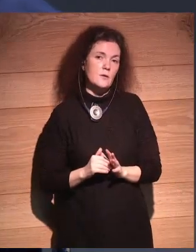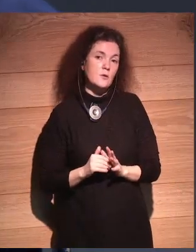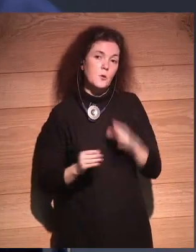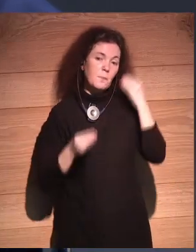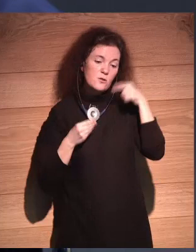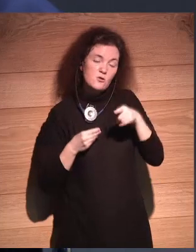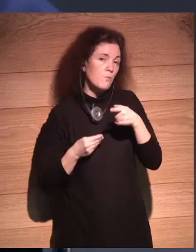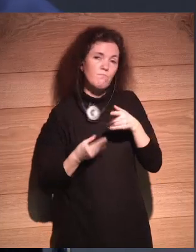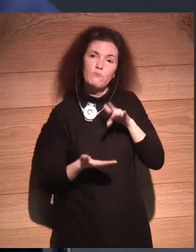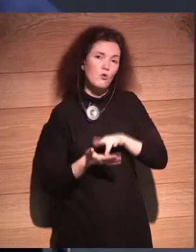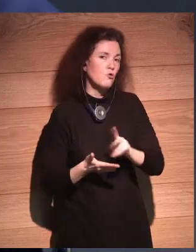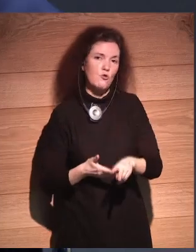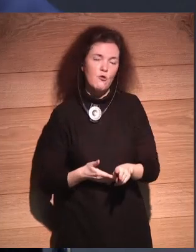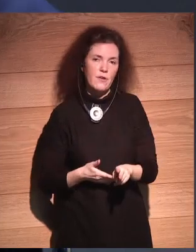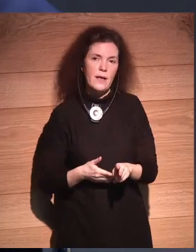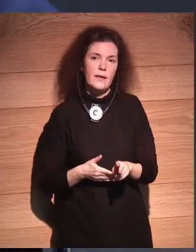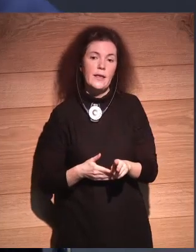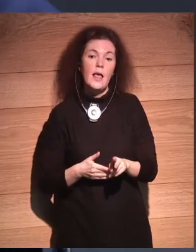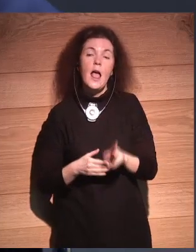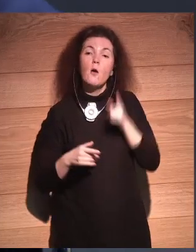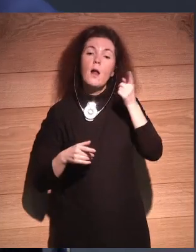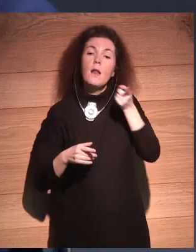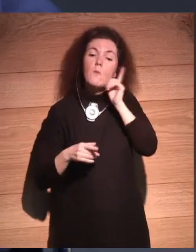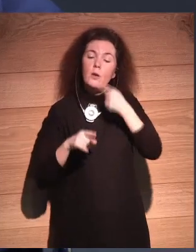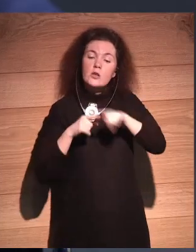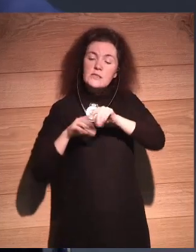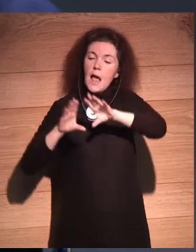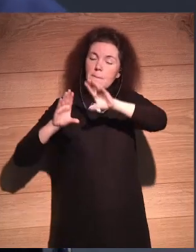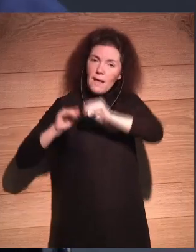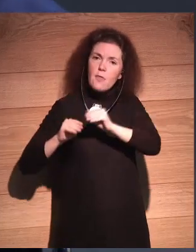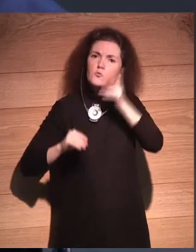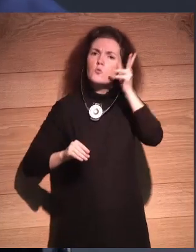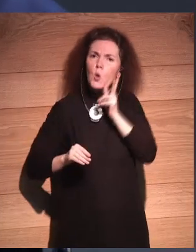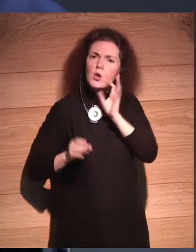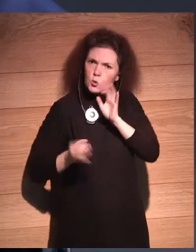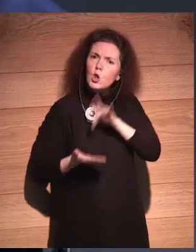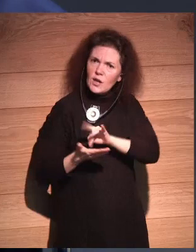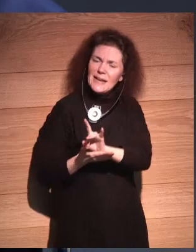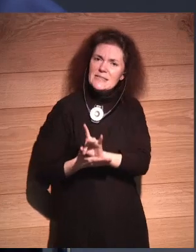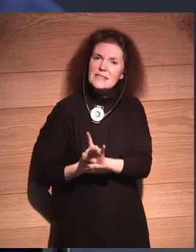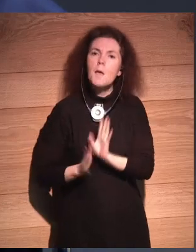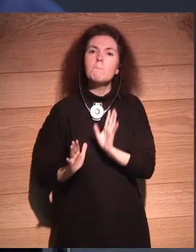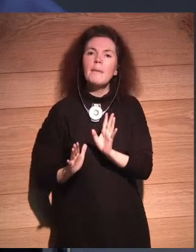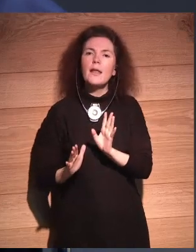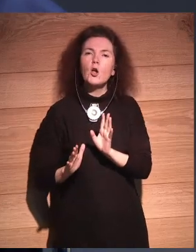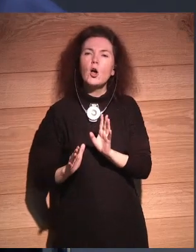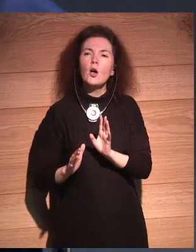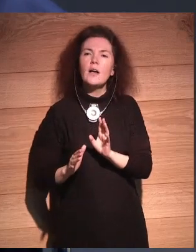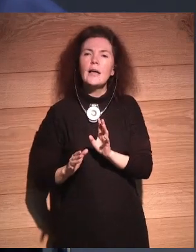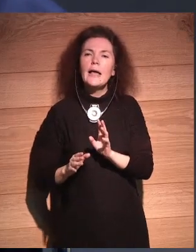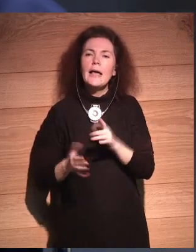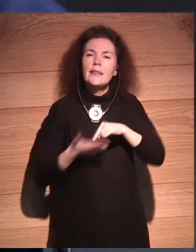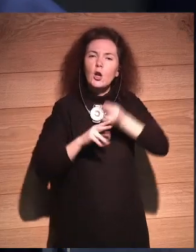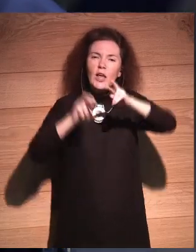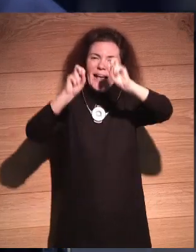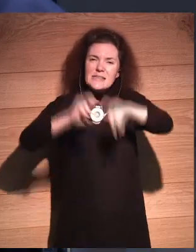que pase. Estar offline va a ser un lujo, estar desconectado va a ser un lujo y va a pasar. Pero destecnologizar a la sociedad creo que